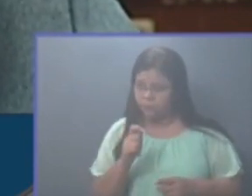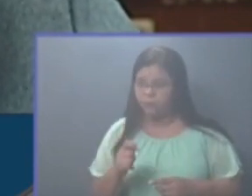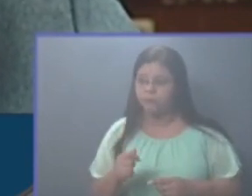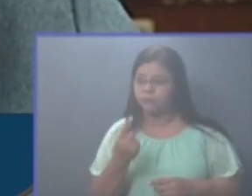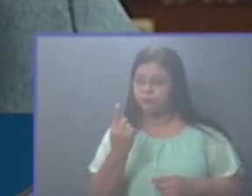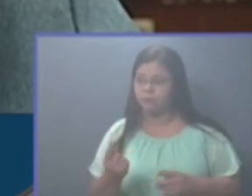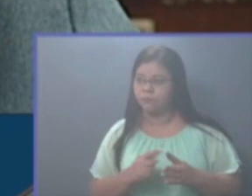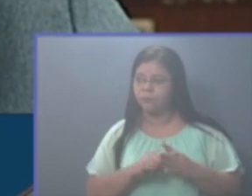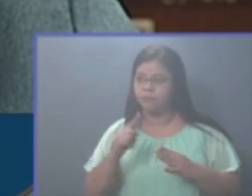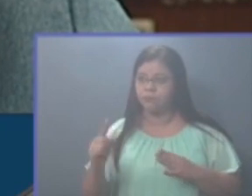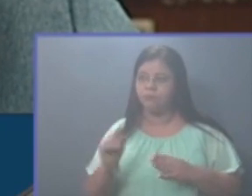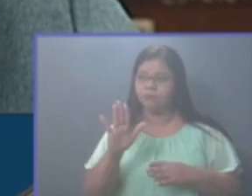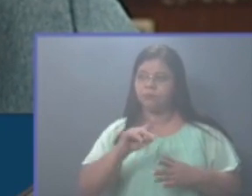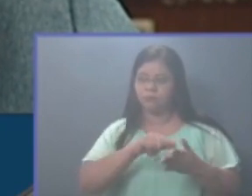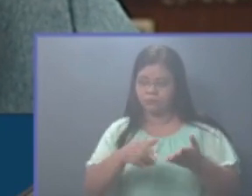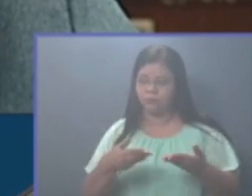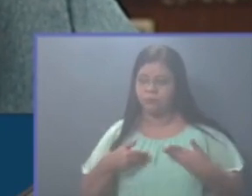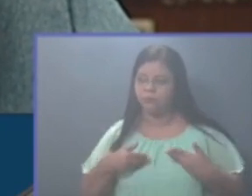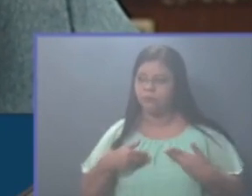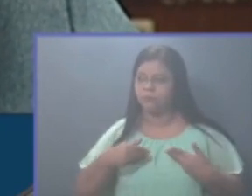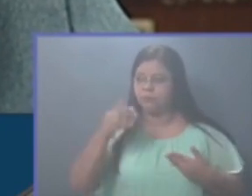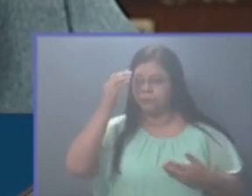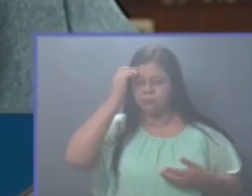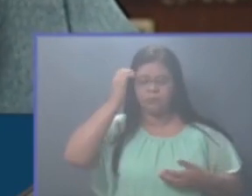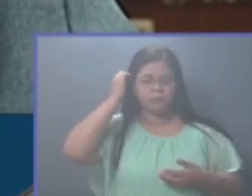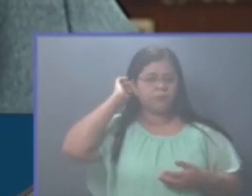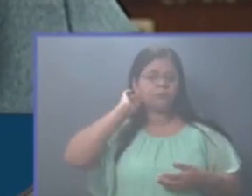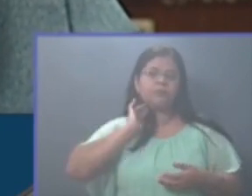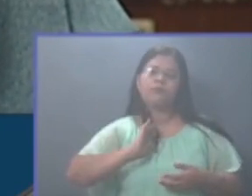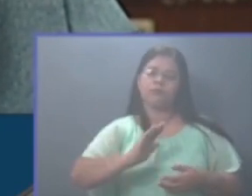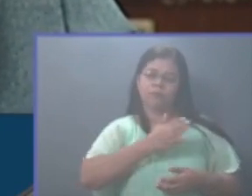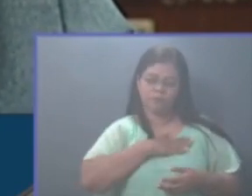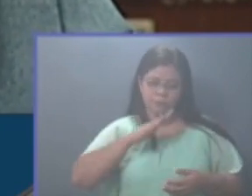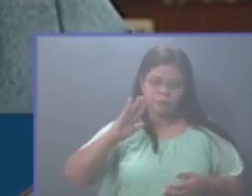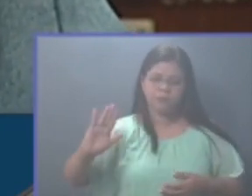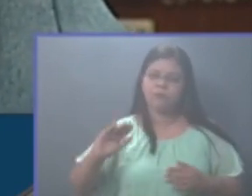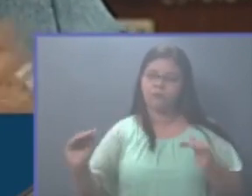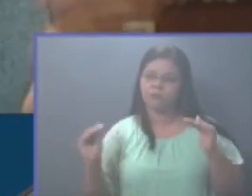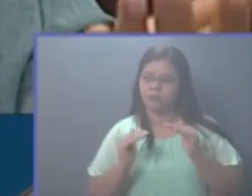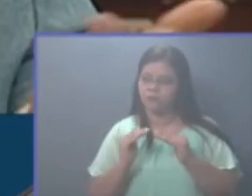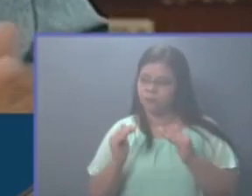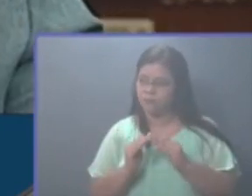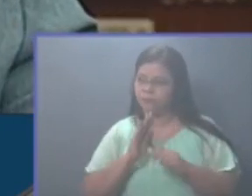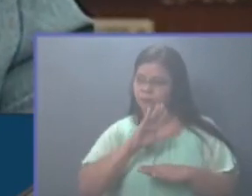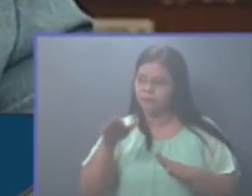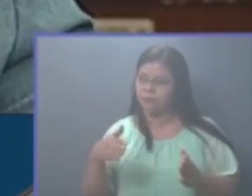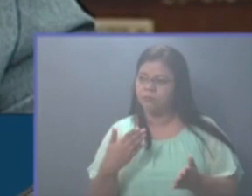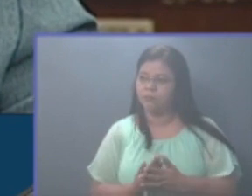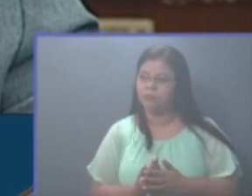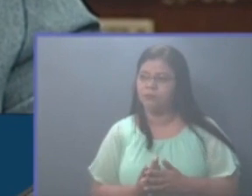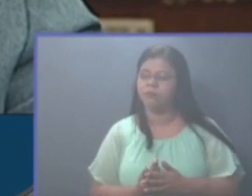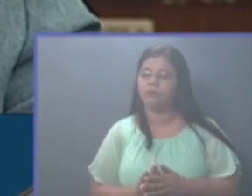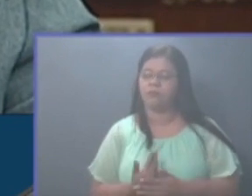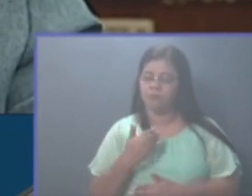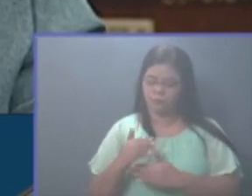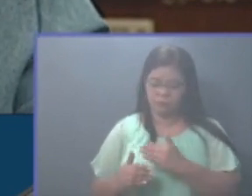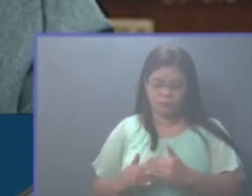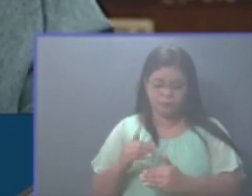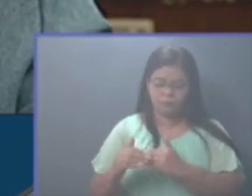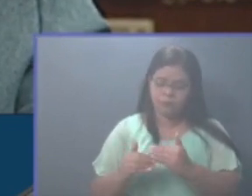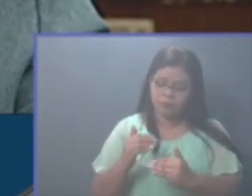inmigrante con todos sus derechos, se cumpla. Y por supuesto, todos los que están en trámite de